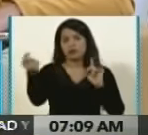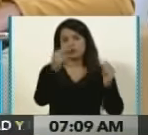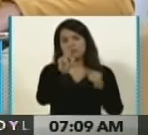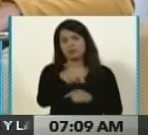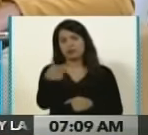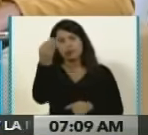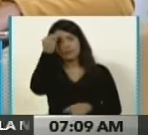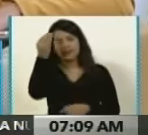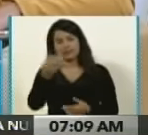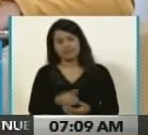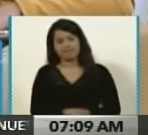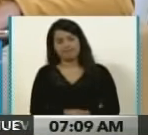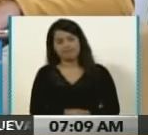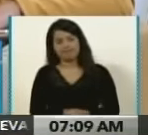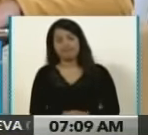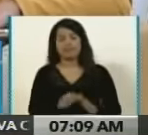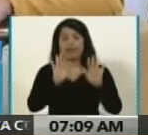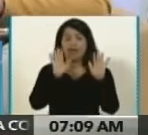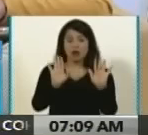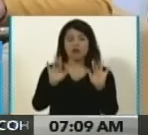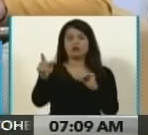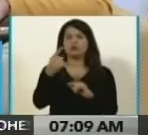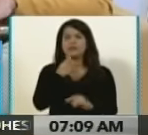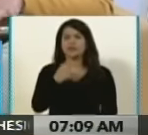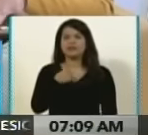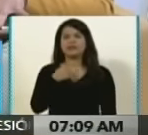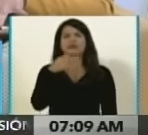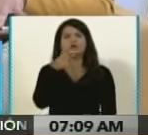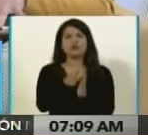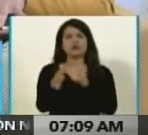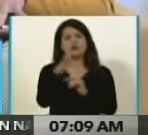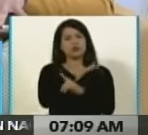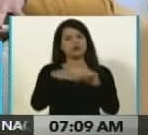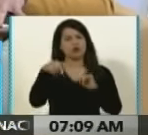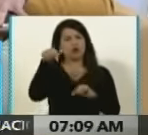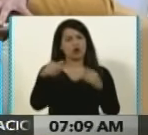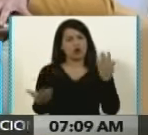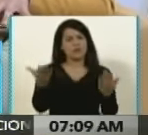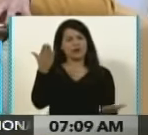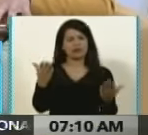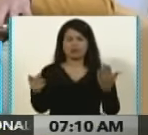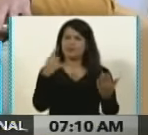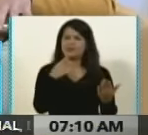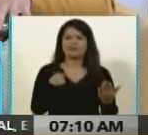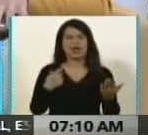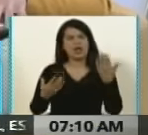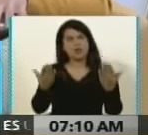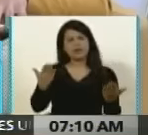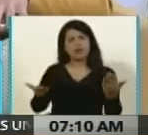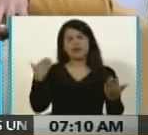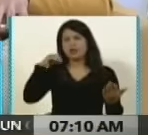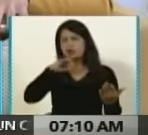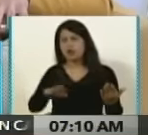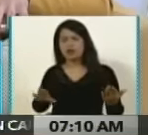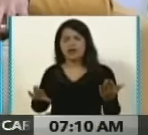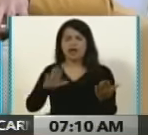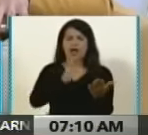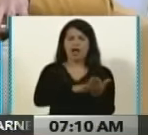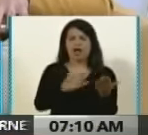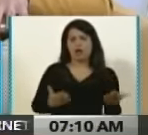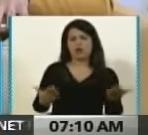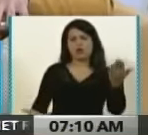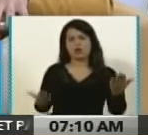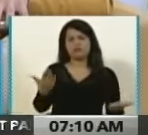Ahora, tú me has dicho las diferencias con la situación de hoy. Comparativo. Sí, bueno, mira, yo veo